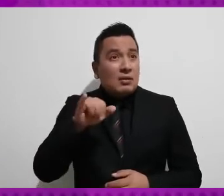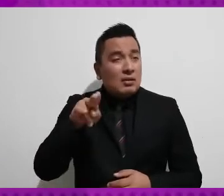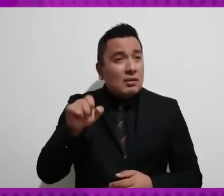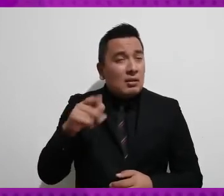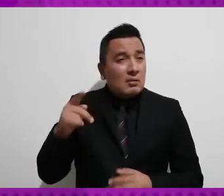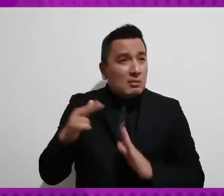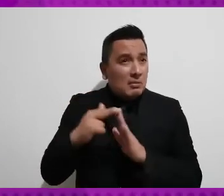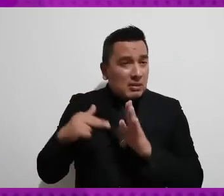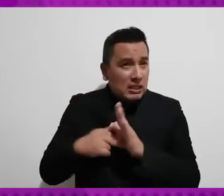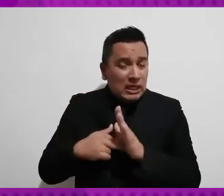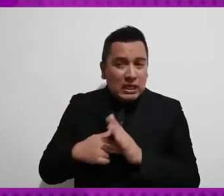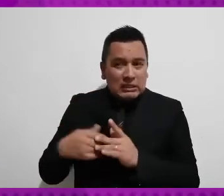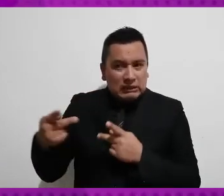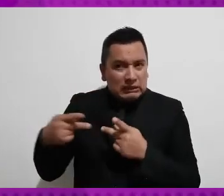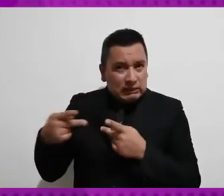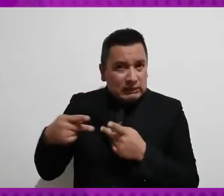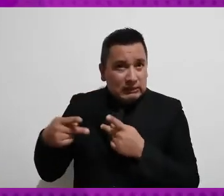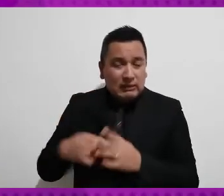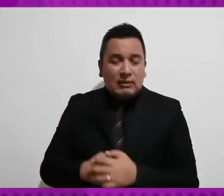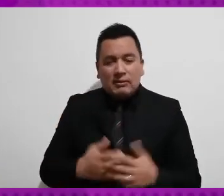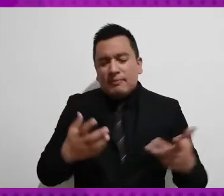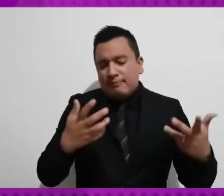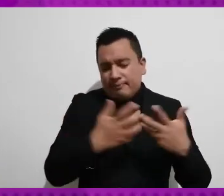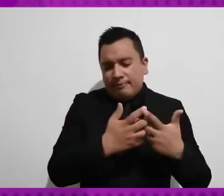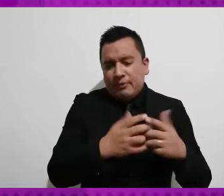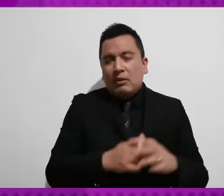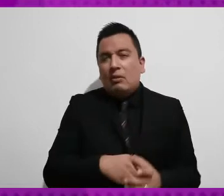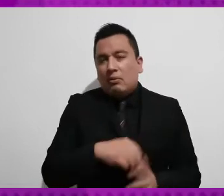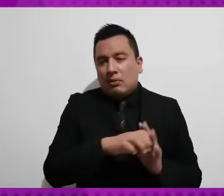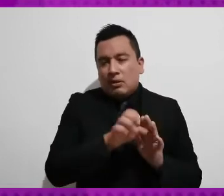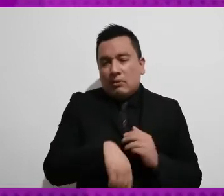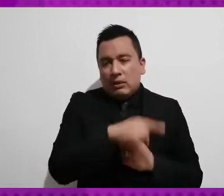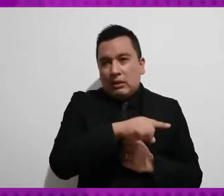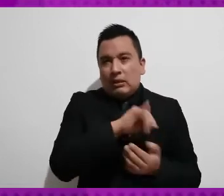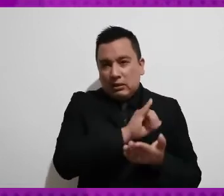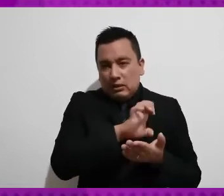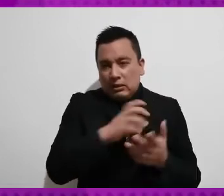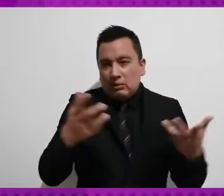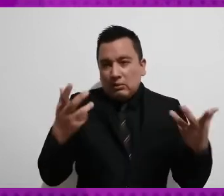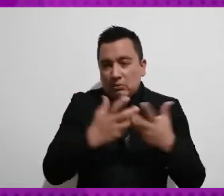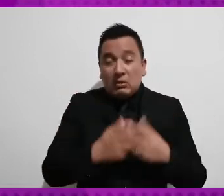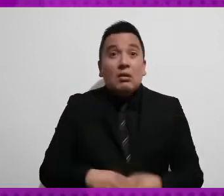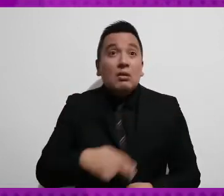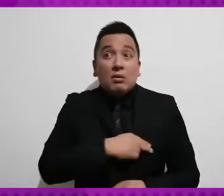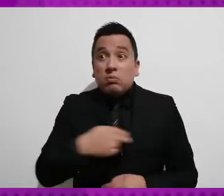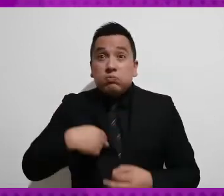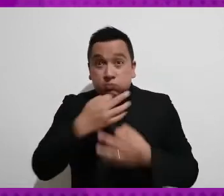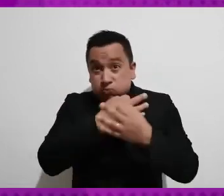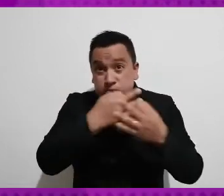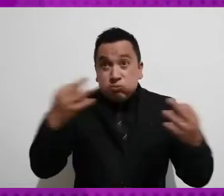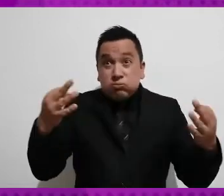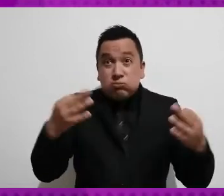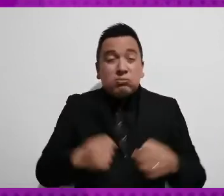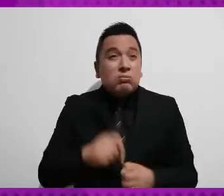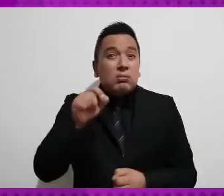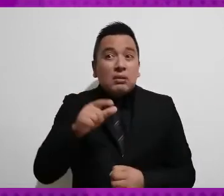Electoral, y cuando participa en coordinación con los institutos electorales locales, difundimos y aplicamos